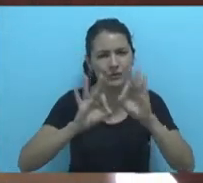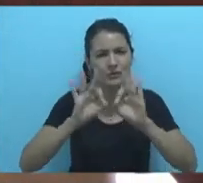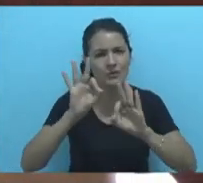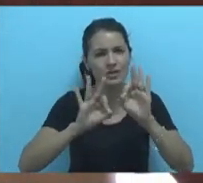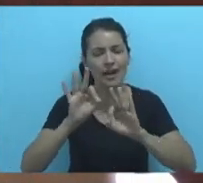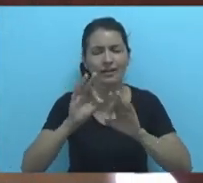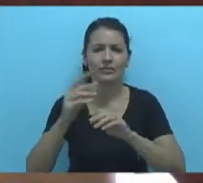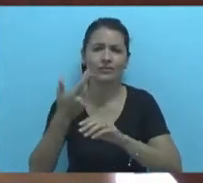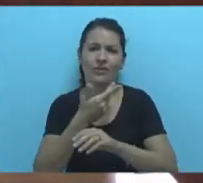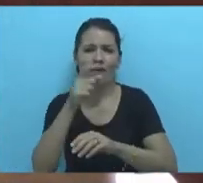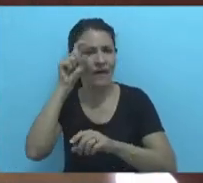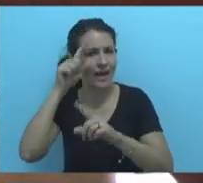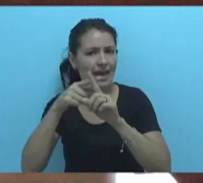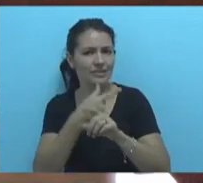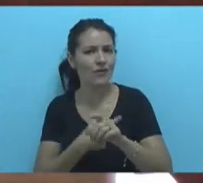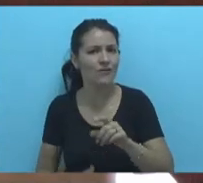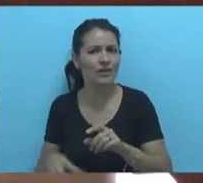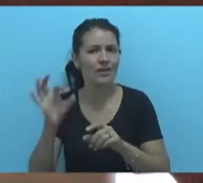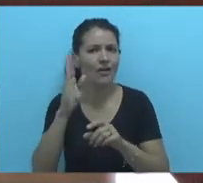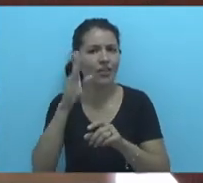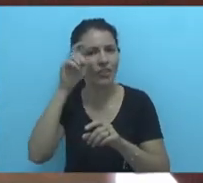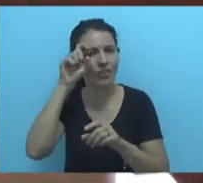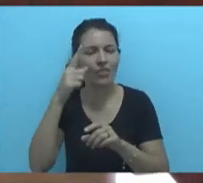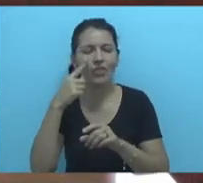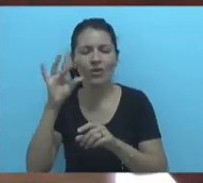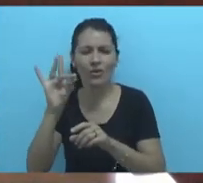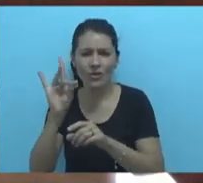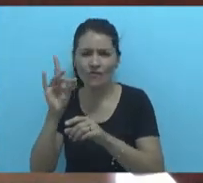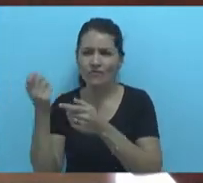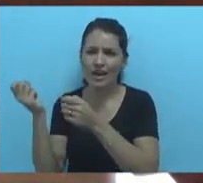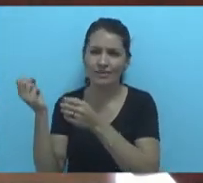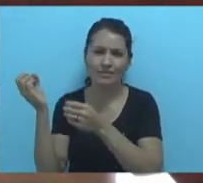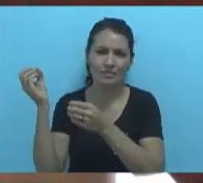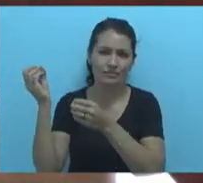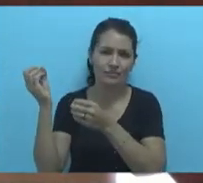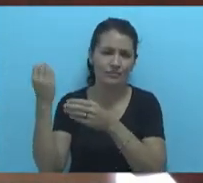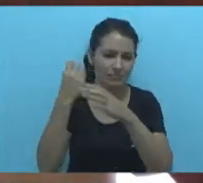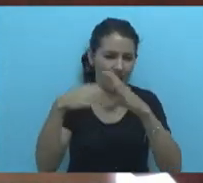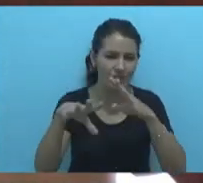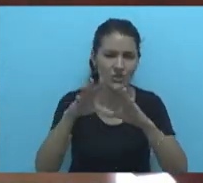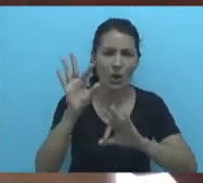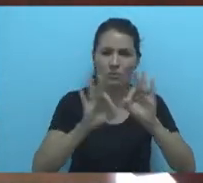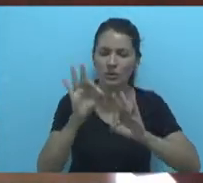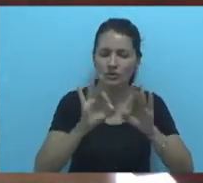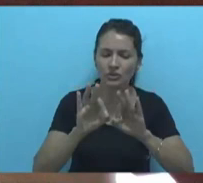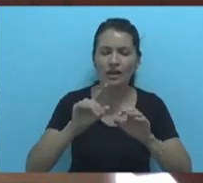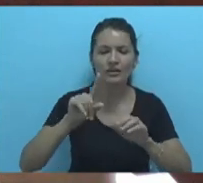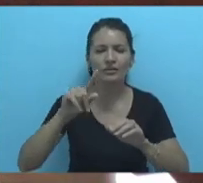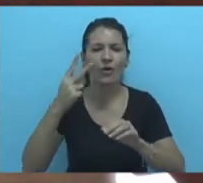la legislatura de Santa Fe, fue en 2008 que le tocó al entonces gobernador